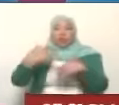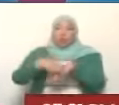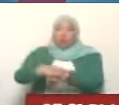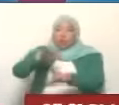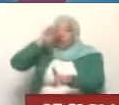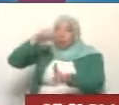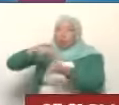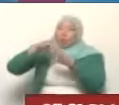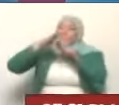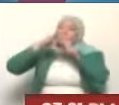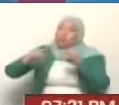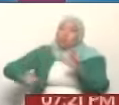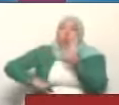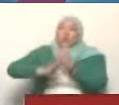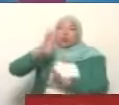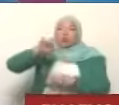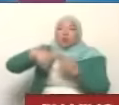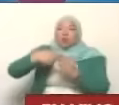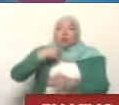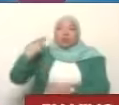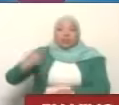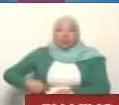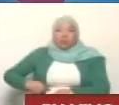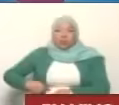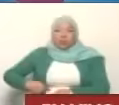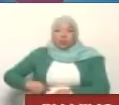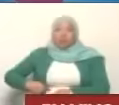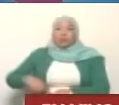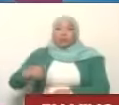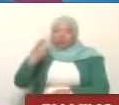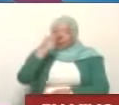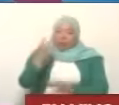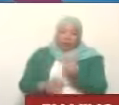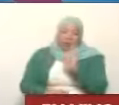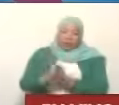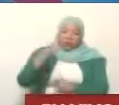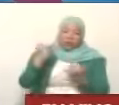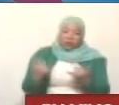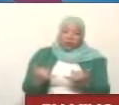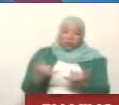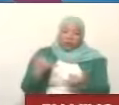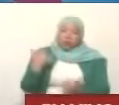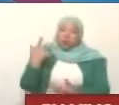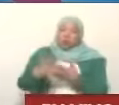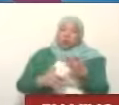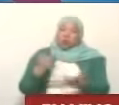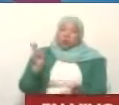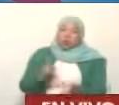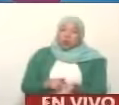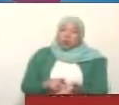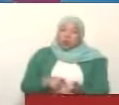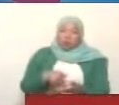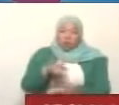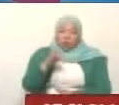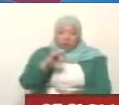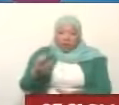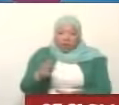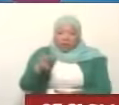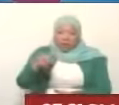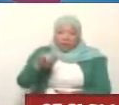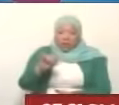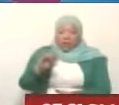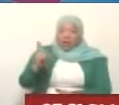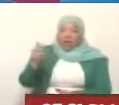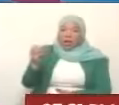logros de todo lo que hemos hecho con China. Y a eso se está cosechando. Ahorita en China hay comisiones en Shandong, en Shenzhen,